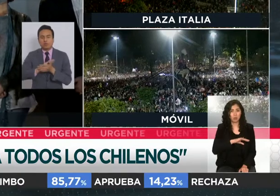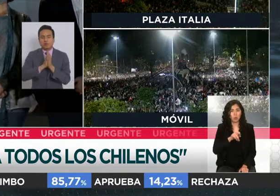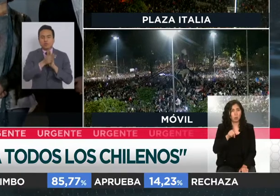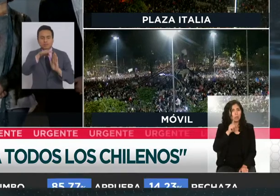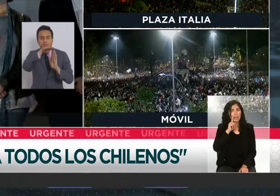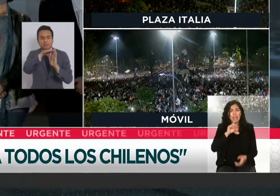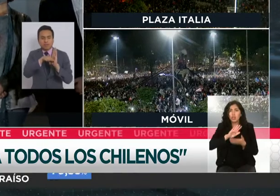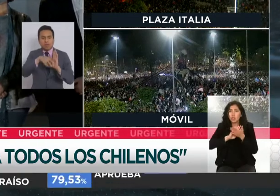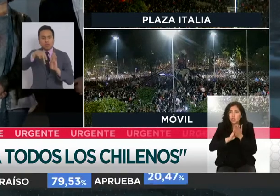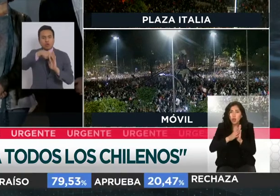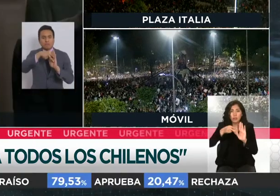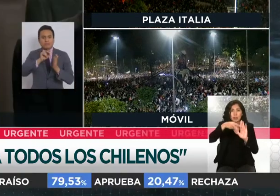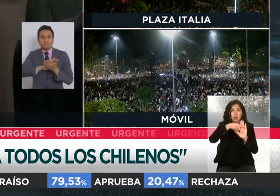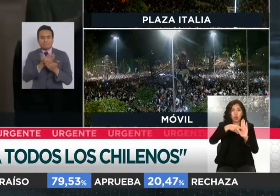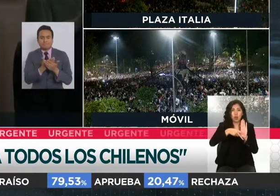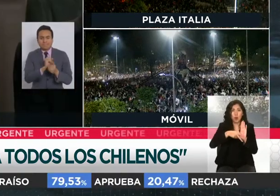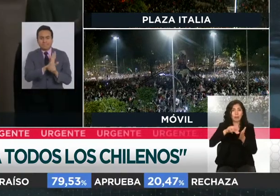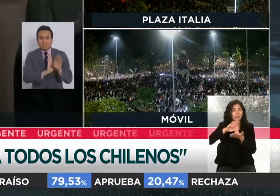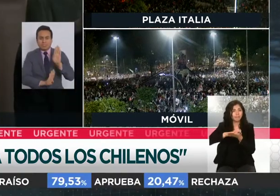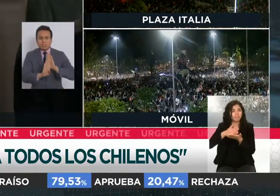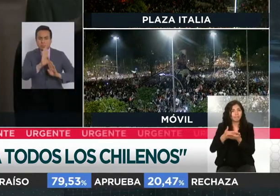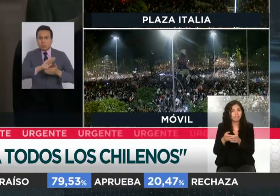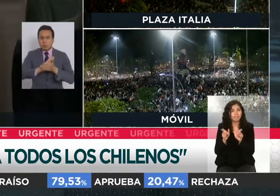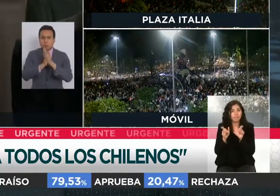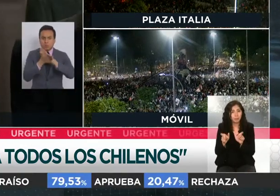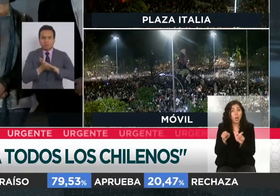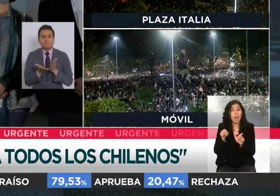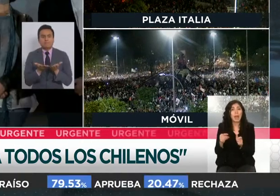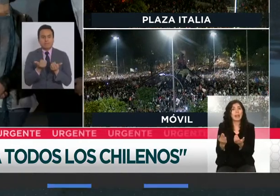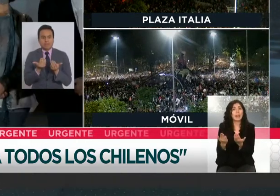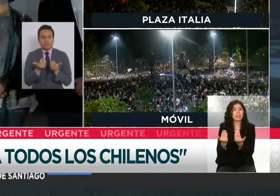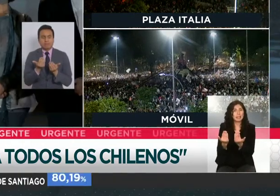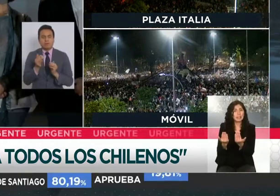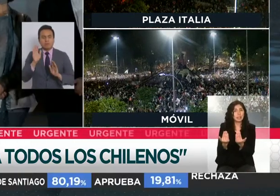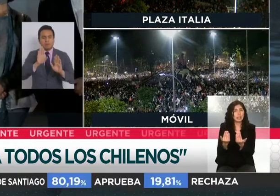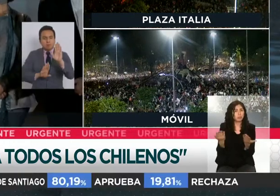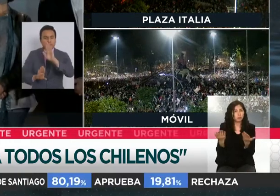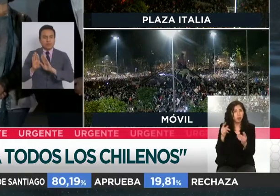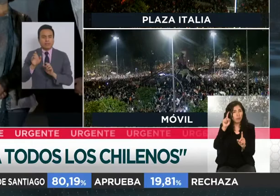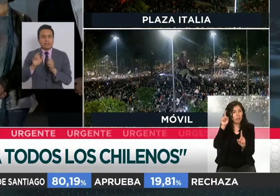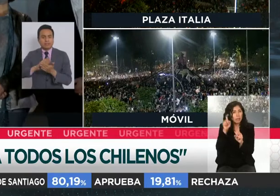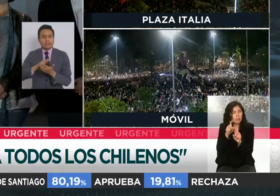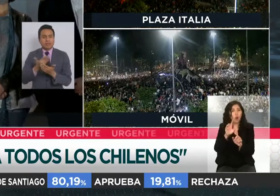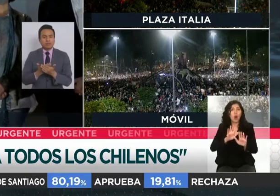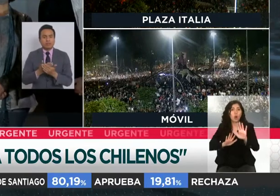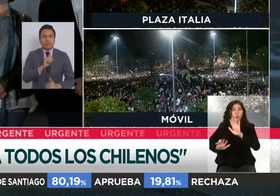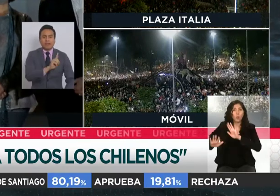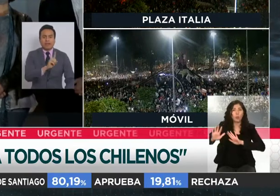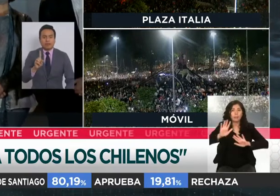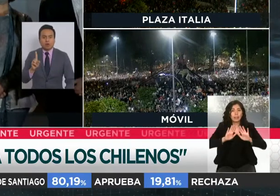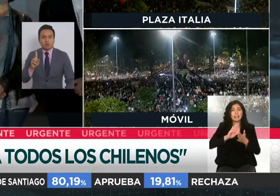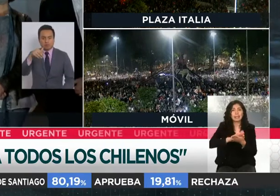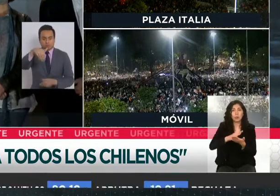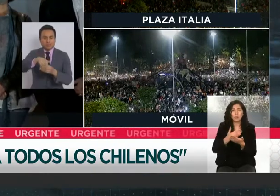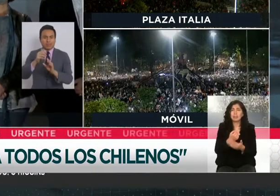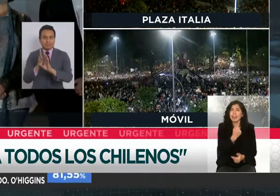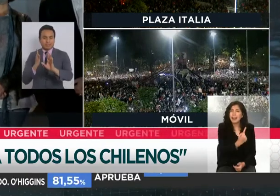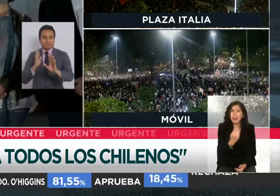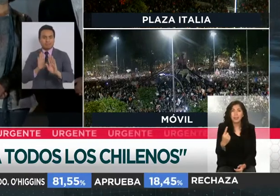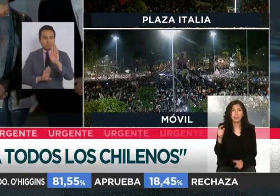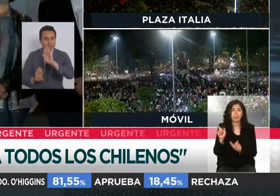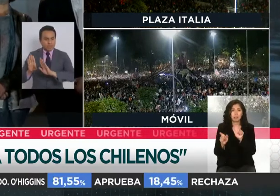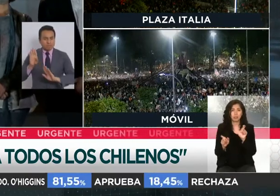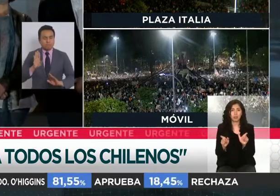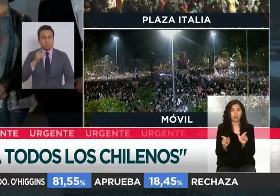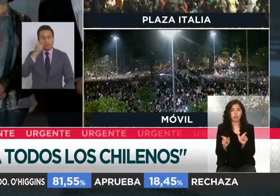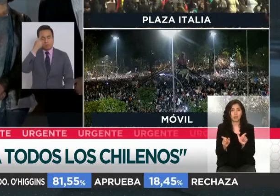todas las normas sanitarias que eran necesarias para proteger la salud de cada uno de los votantes.